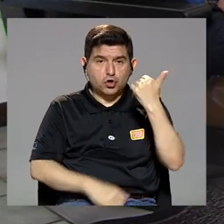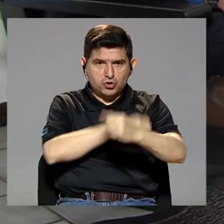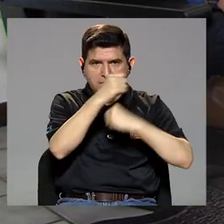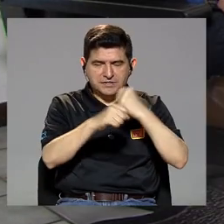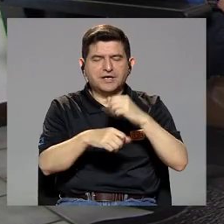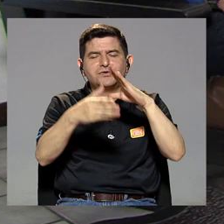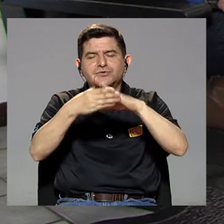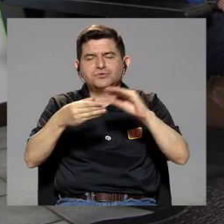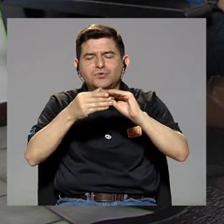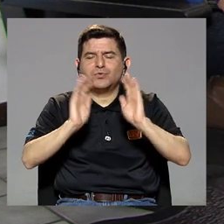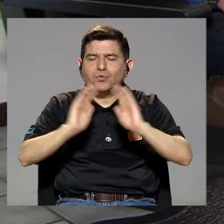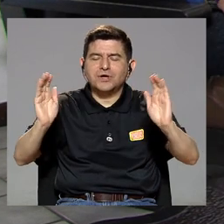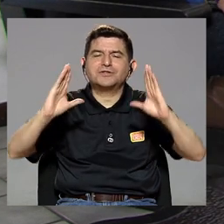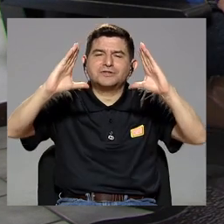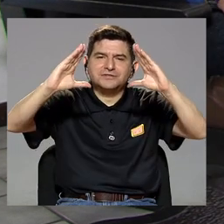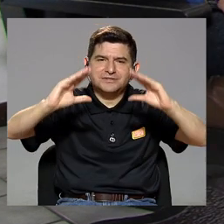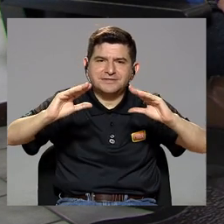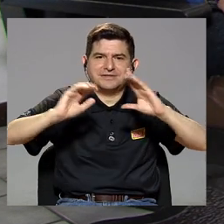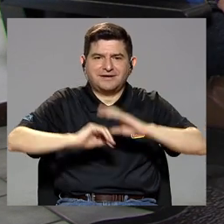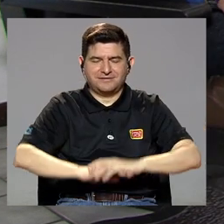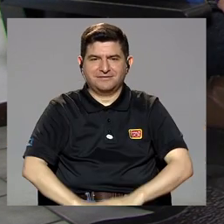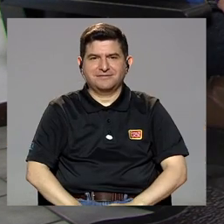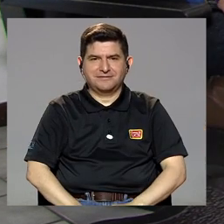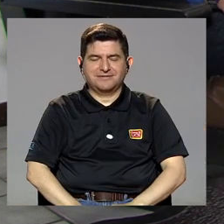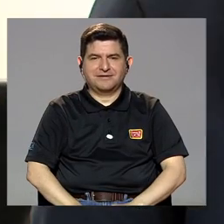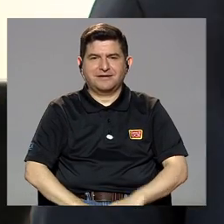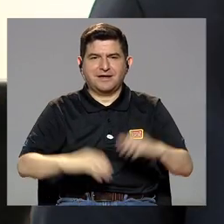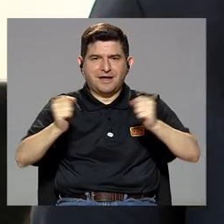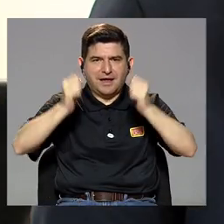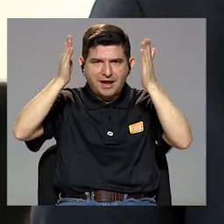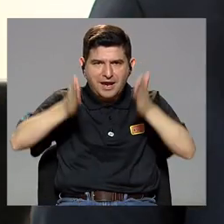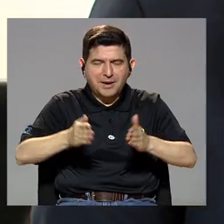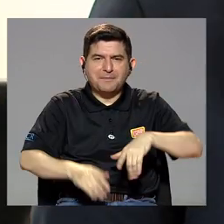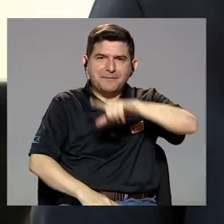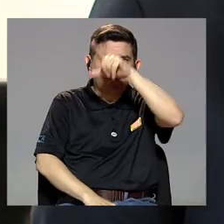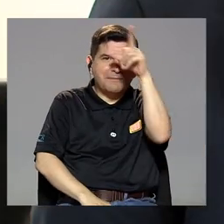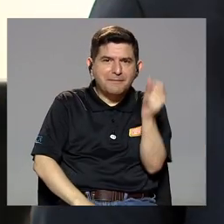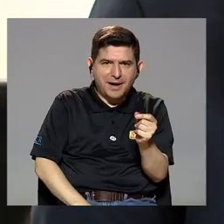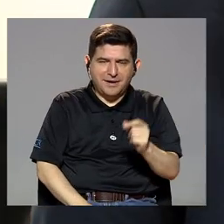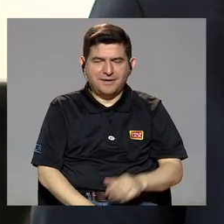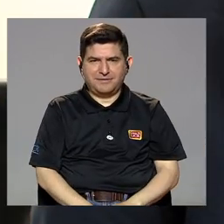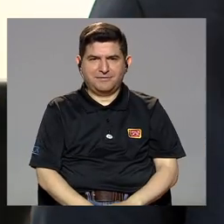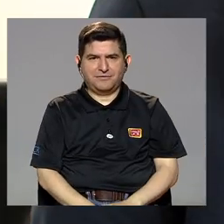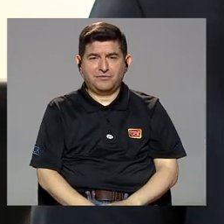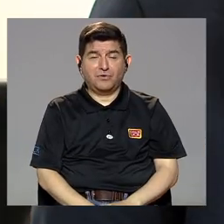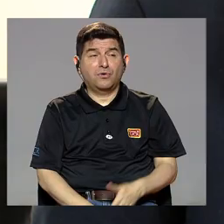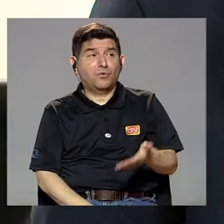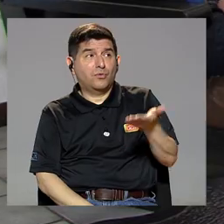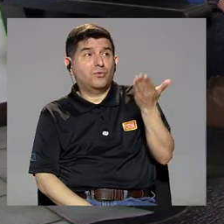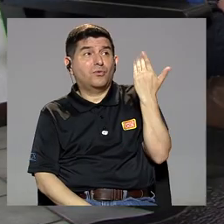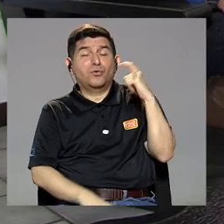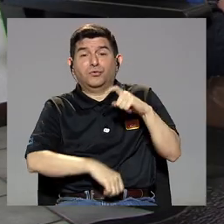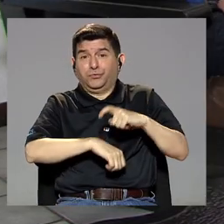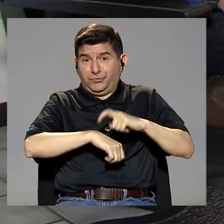para niños de la tarde el mago de la luna en ese tiempo que estamos bastante atrás